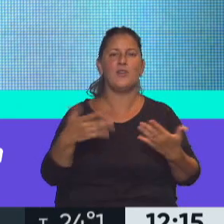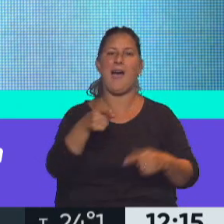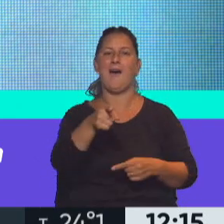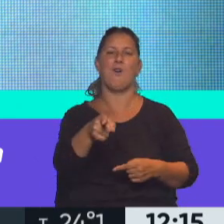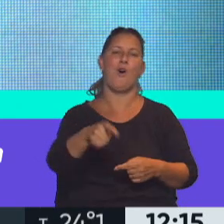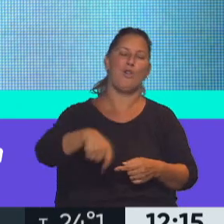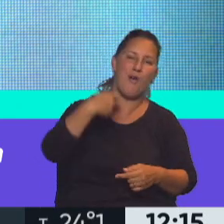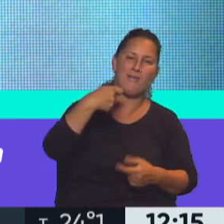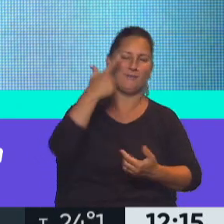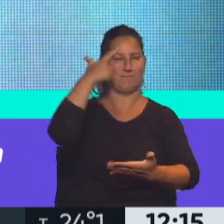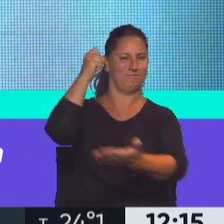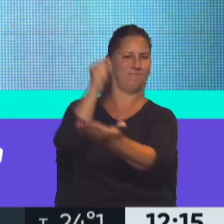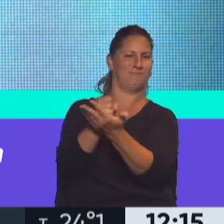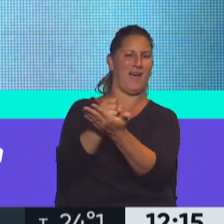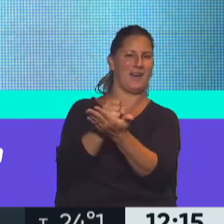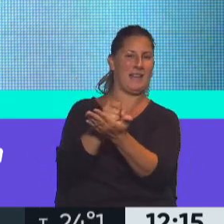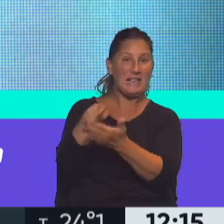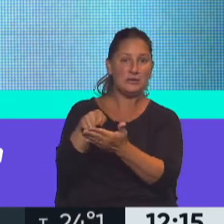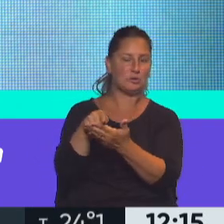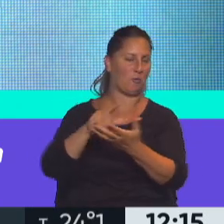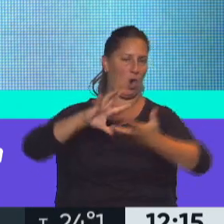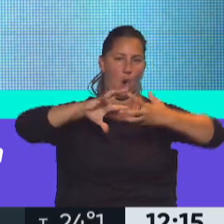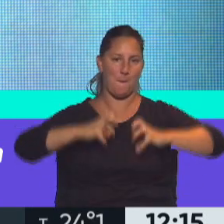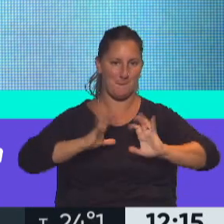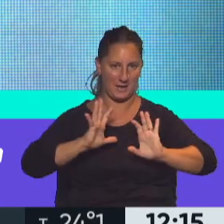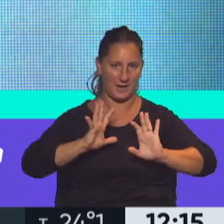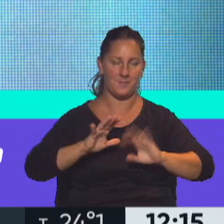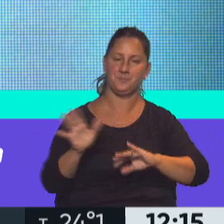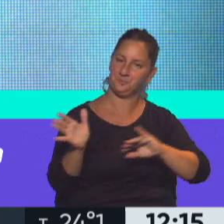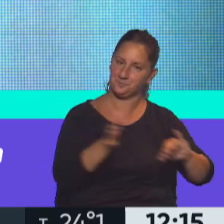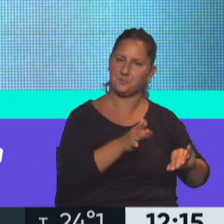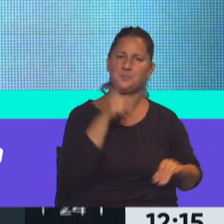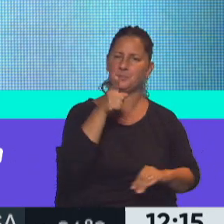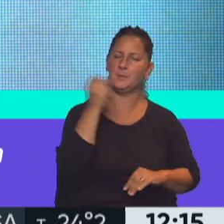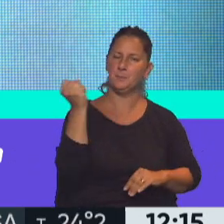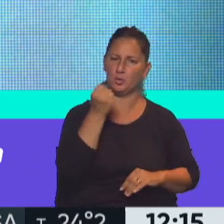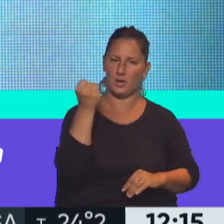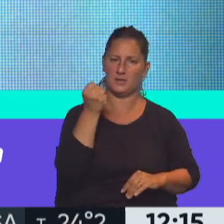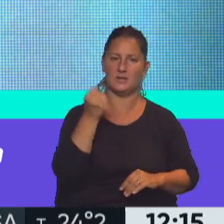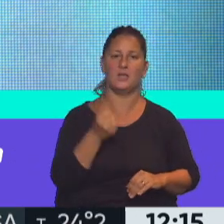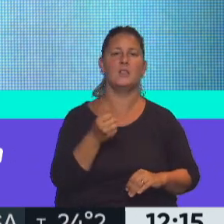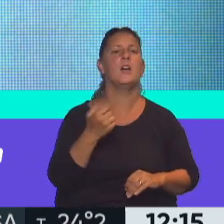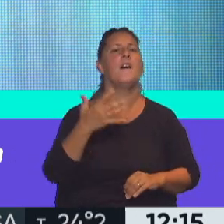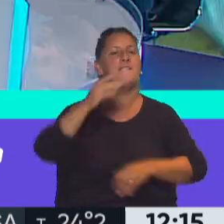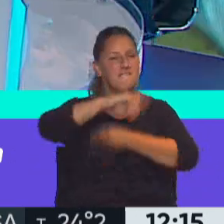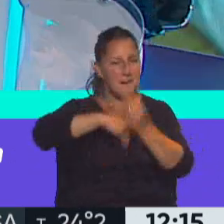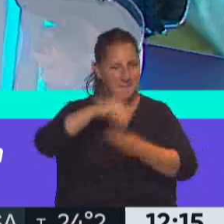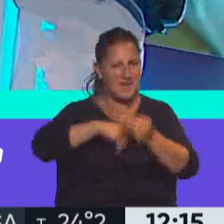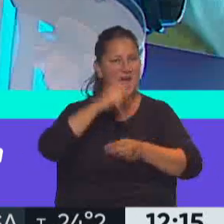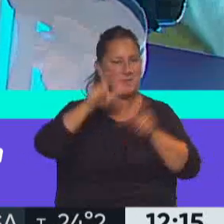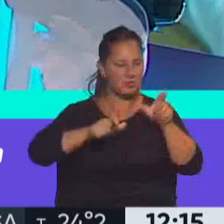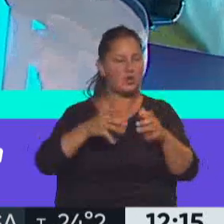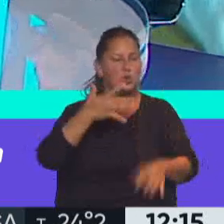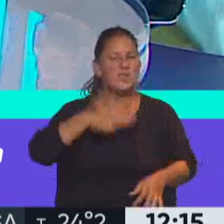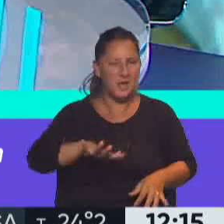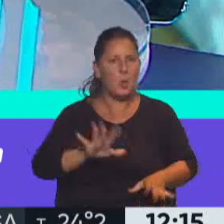estigmatización va en contra de todo. Y además, supongamos que esto es muy importante, porque yo entiendo a los familiares, y es muy difícil